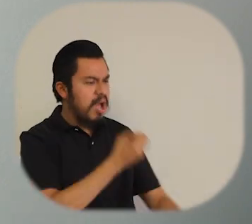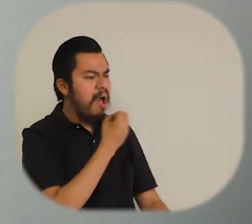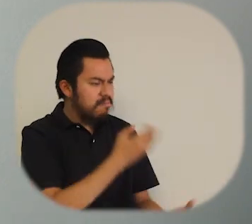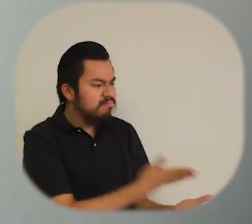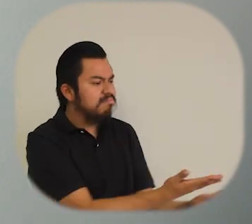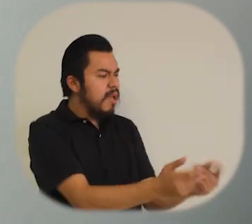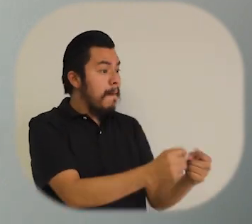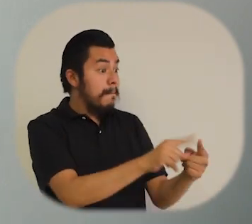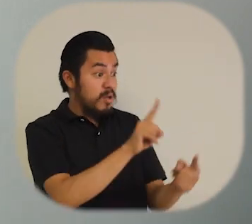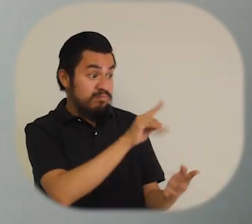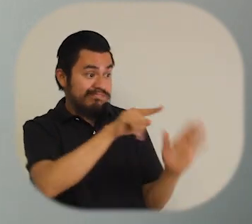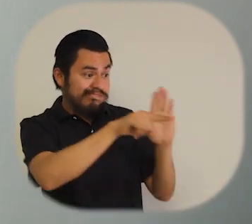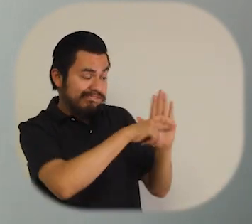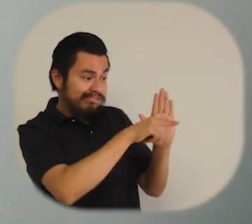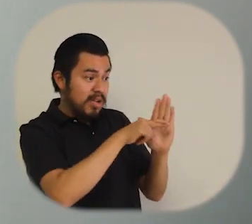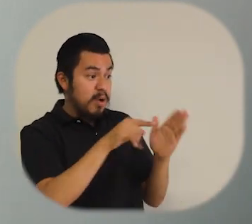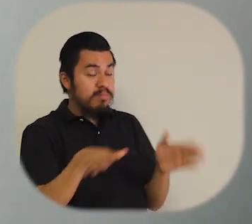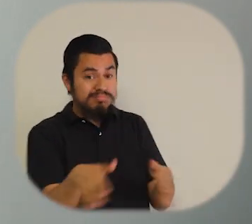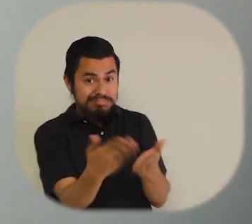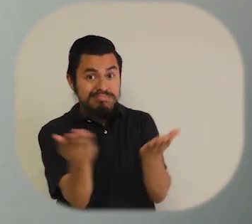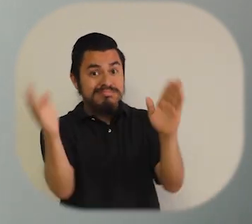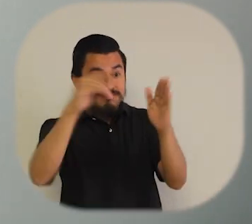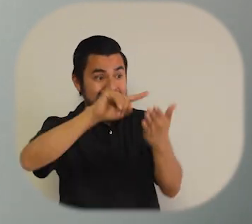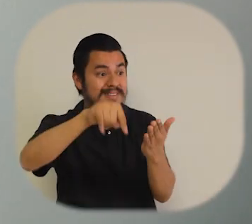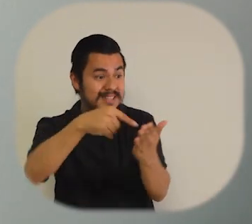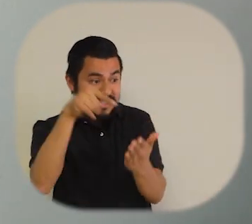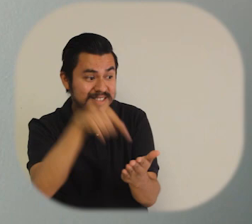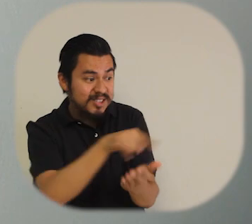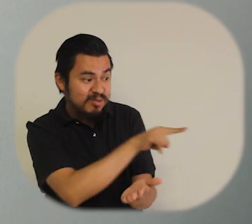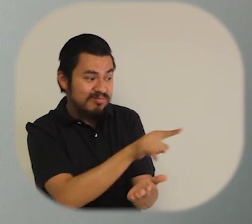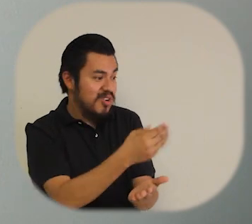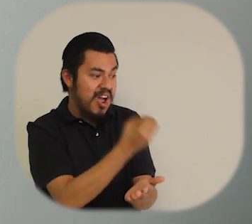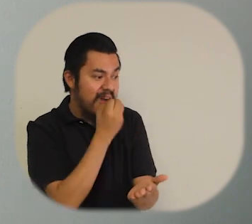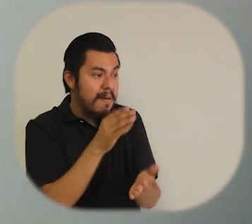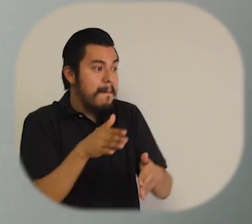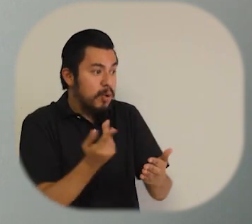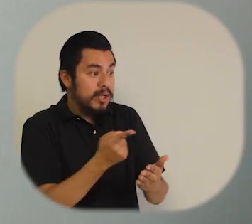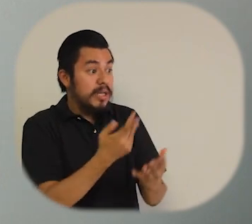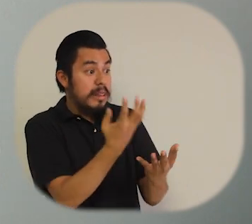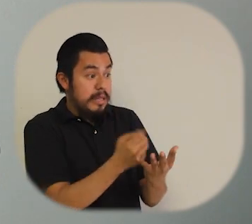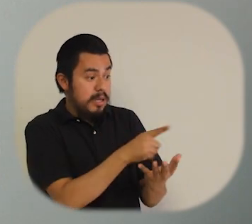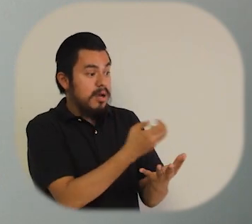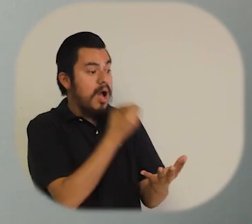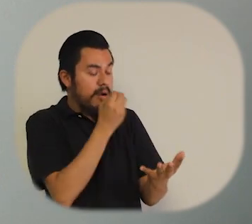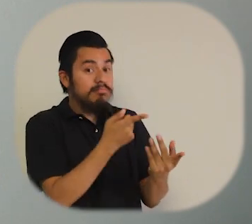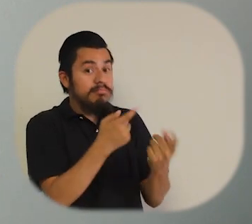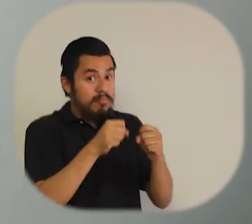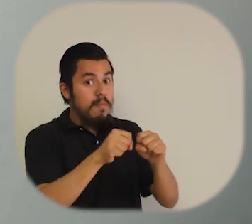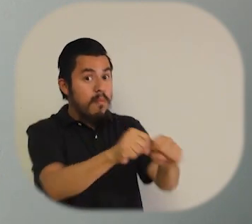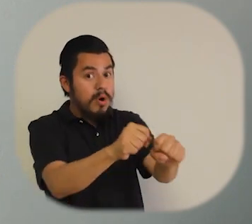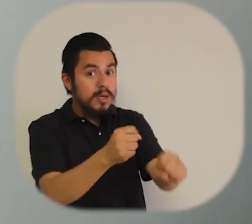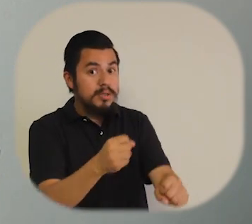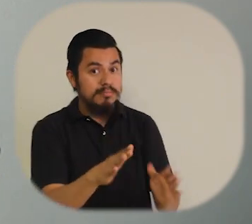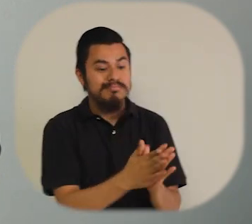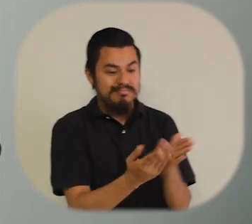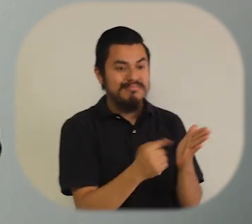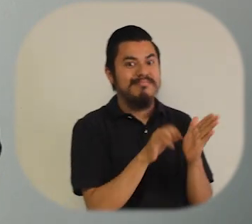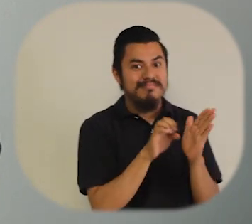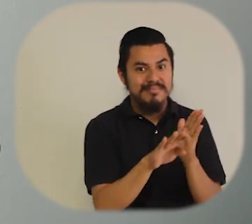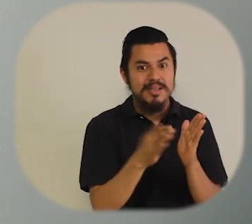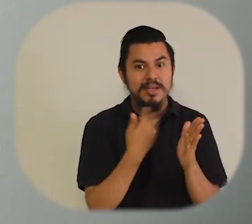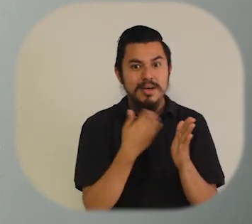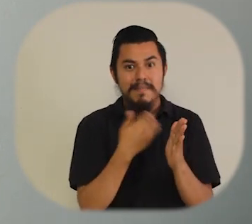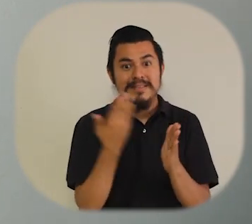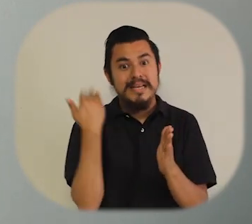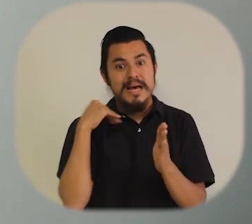comiere ciertamente moriría. Es lo que dice la Escritura. El hombre creado en la imagen de Dios tuvo una promesa de parte de Dios, tuvo un pacto